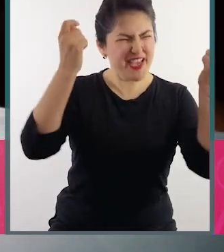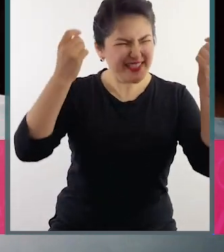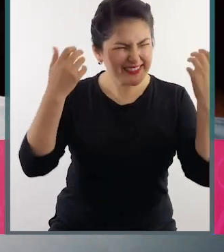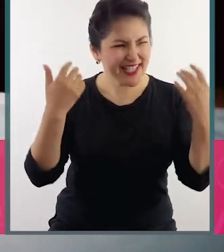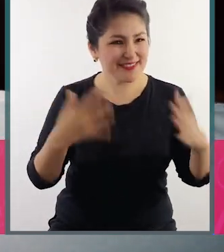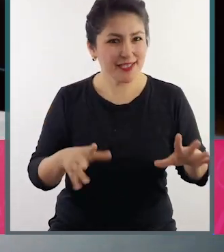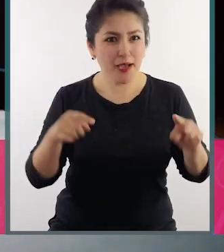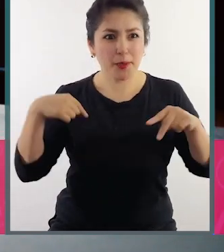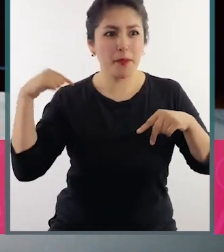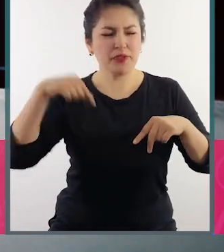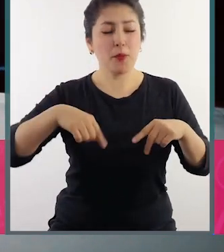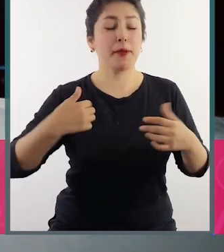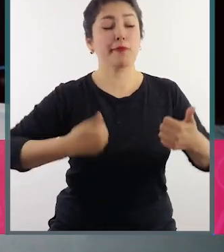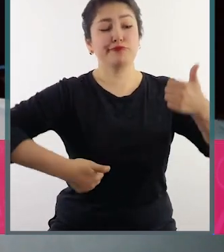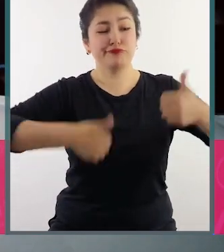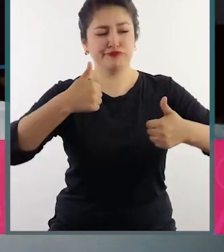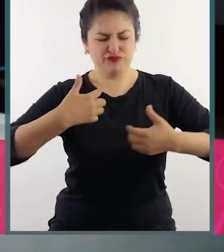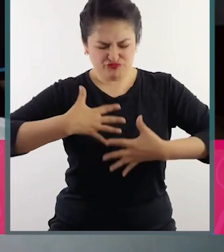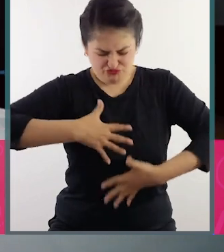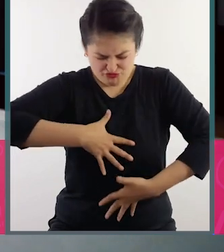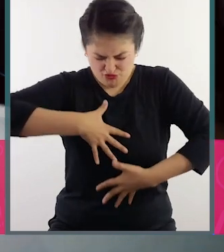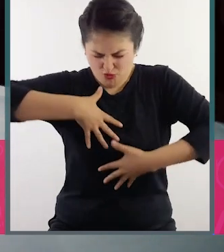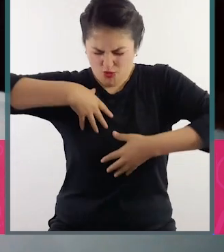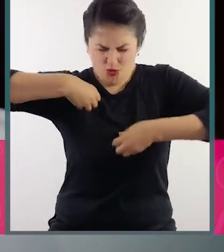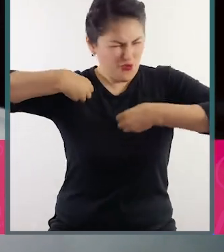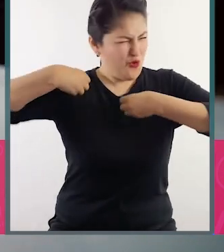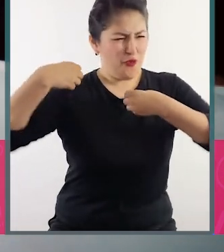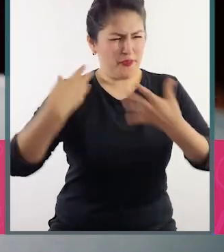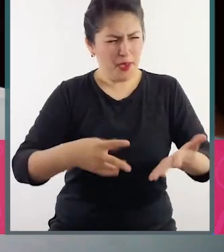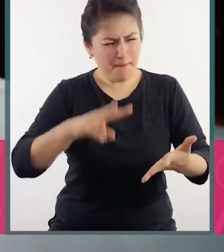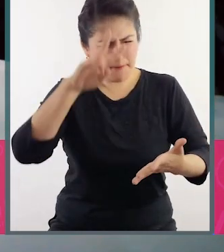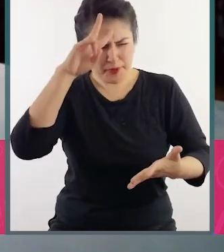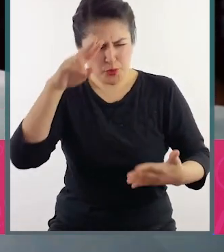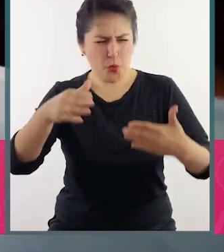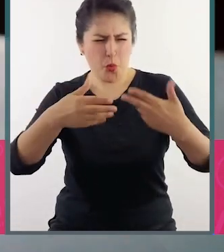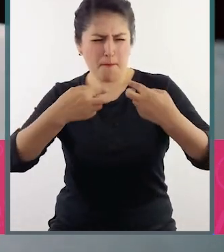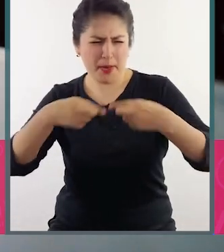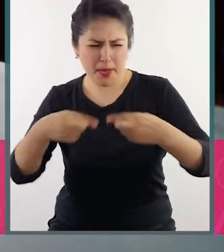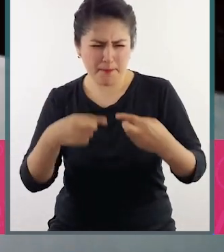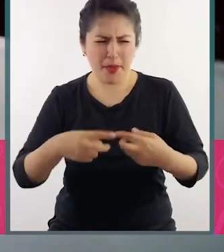acá. Pues venimos a competir, a darlo todo, sea con Perú,